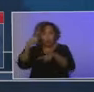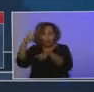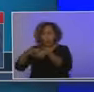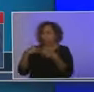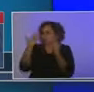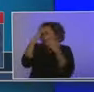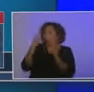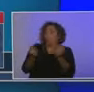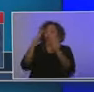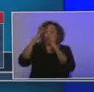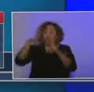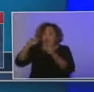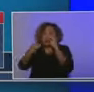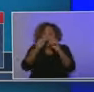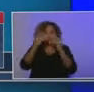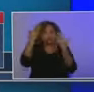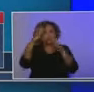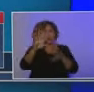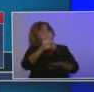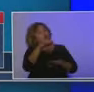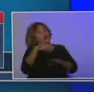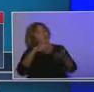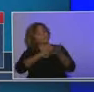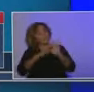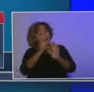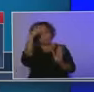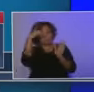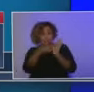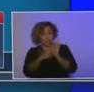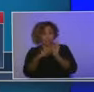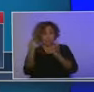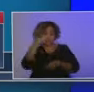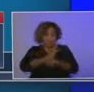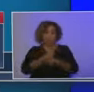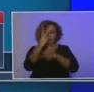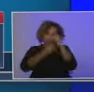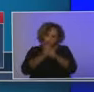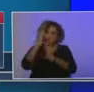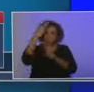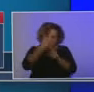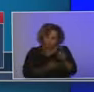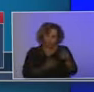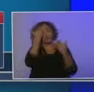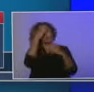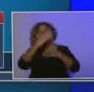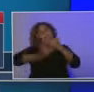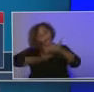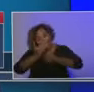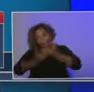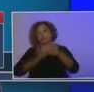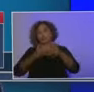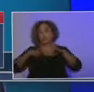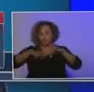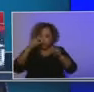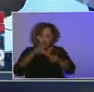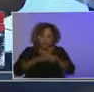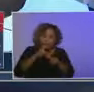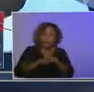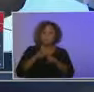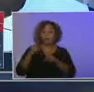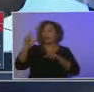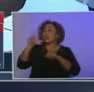sea, en términos de tiempo, o sea, 1000 días, 2 años, 9 meses, yo sé que hay un trámite que hay que hacer, una negociación,